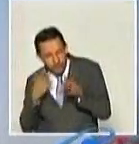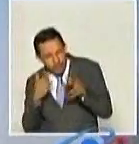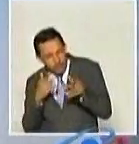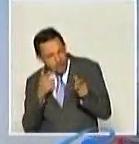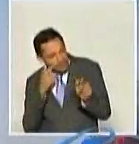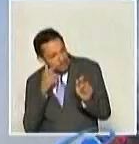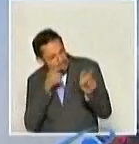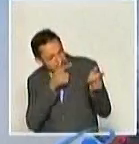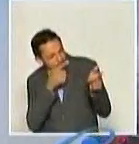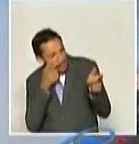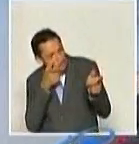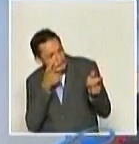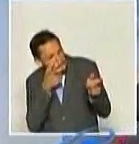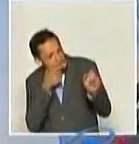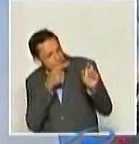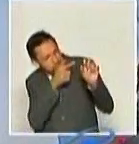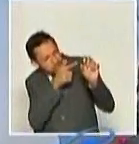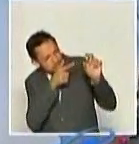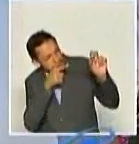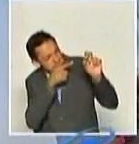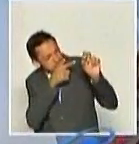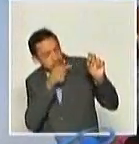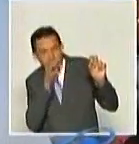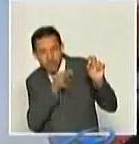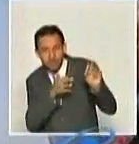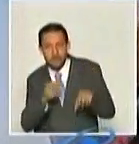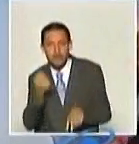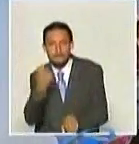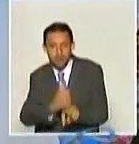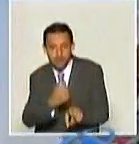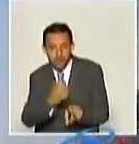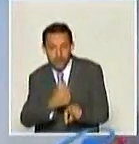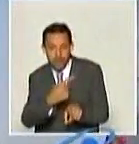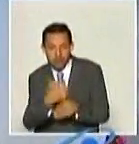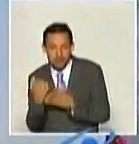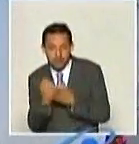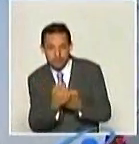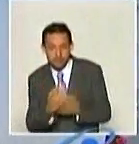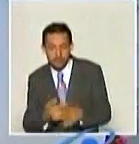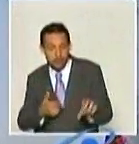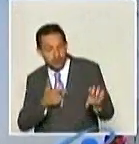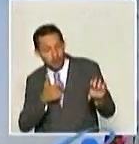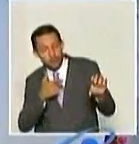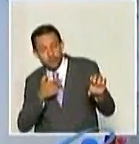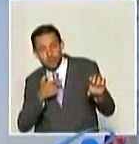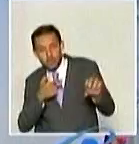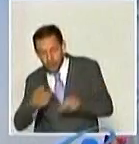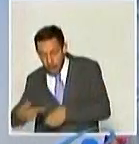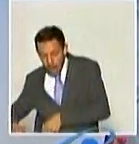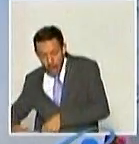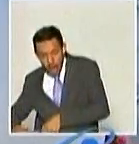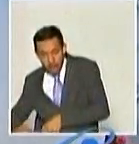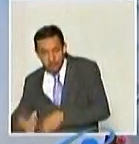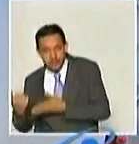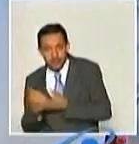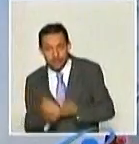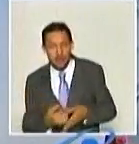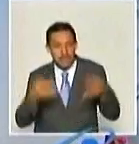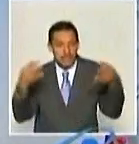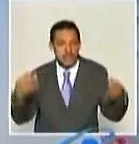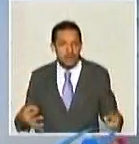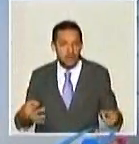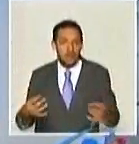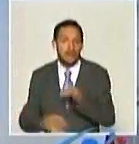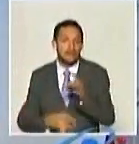donde se palpa la próstata, unos 4 o 5 centímetros, y va haciendo el depósito, y es que el pliegue está muy cerca de la